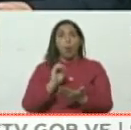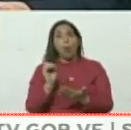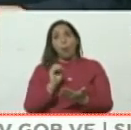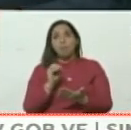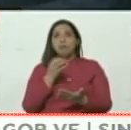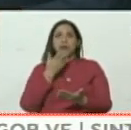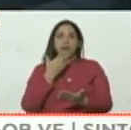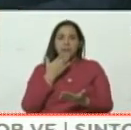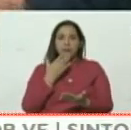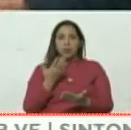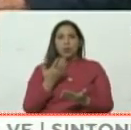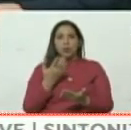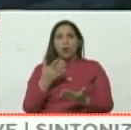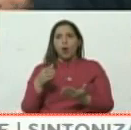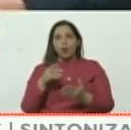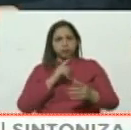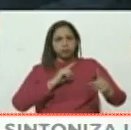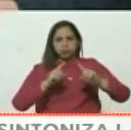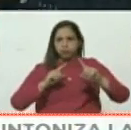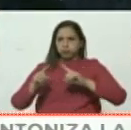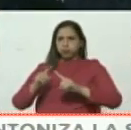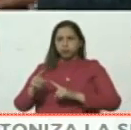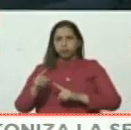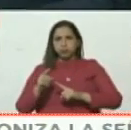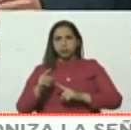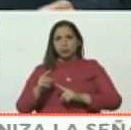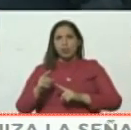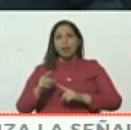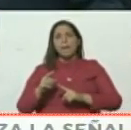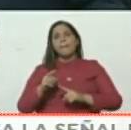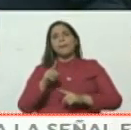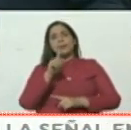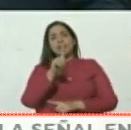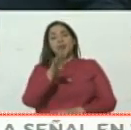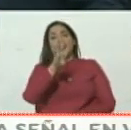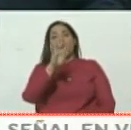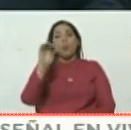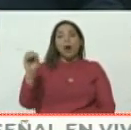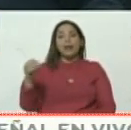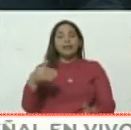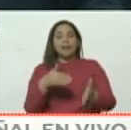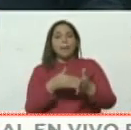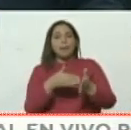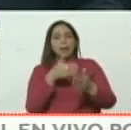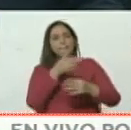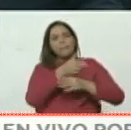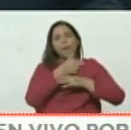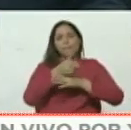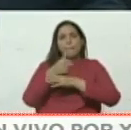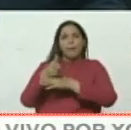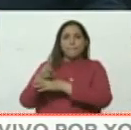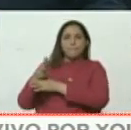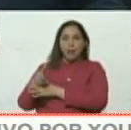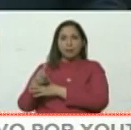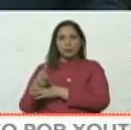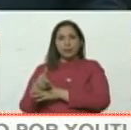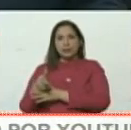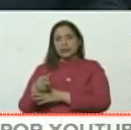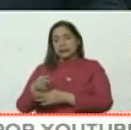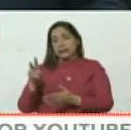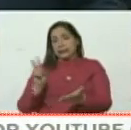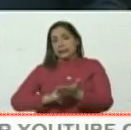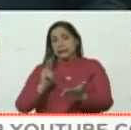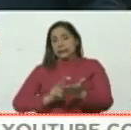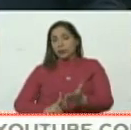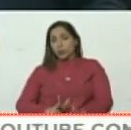operativo que les permitiera disparar más de 140 mil cartuchos de ametralladora, estamos hablando de una verdadera